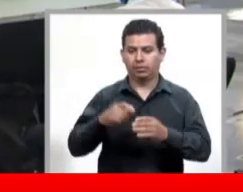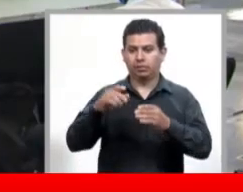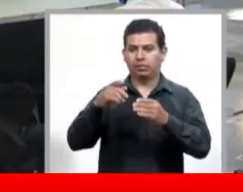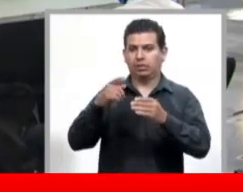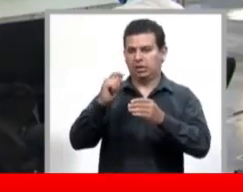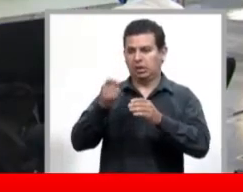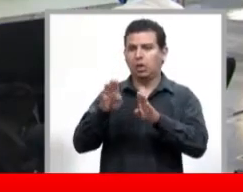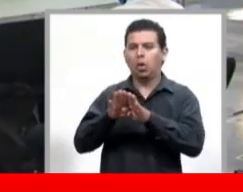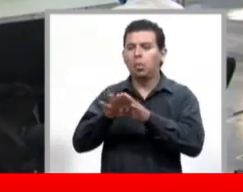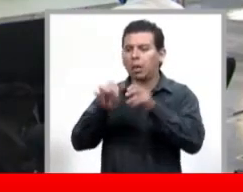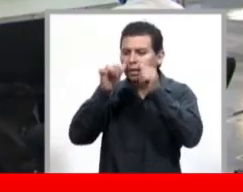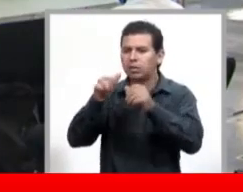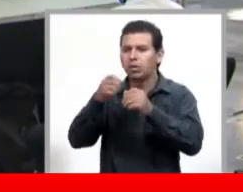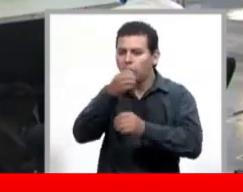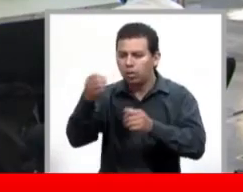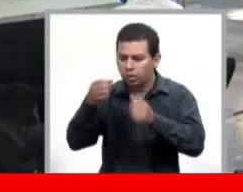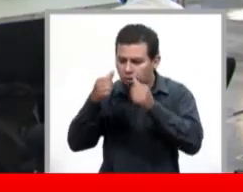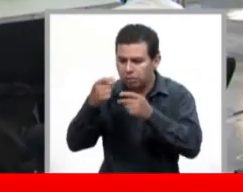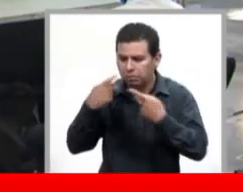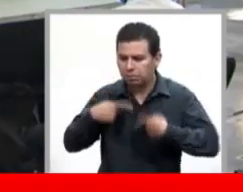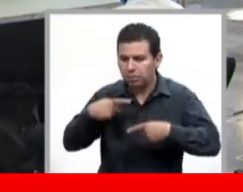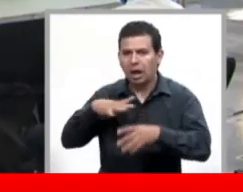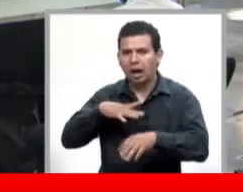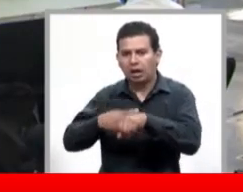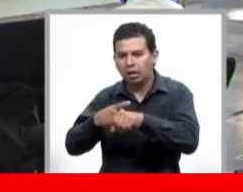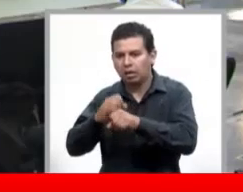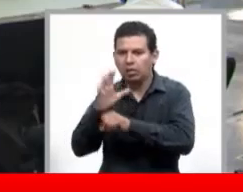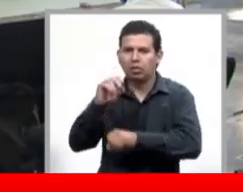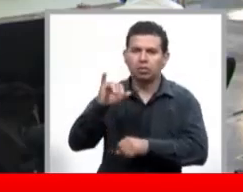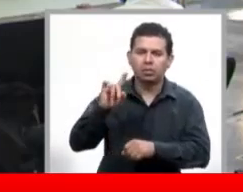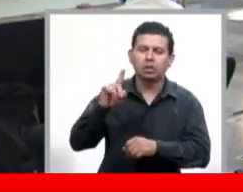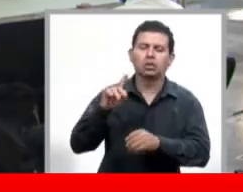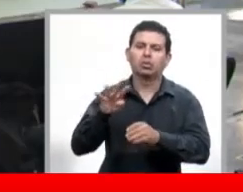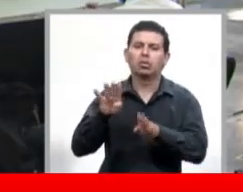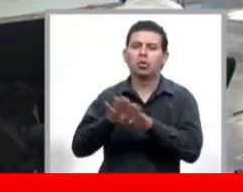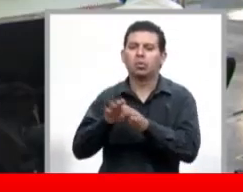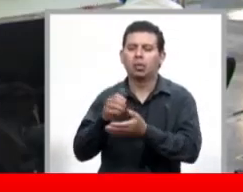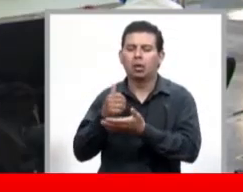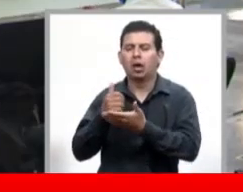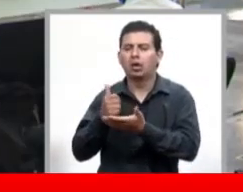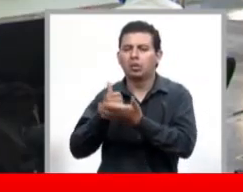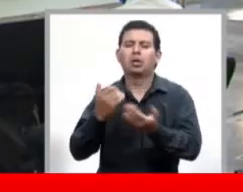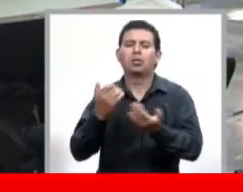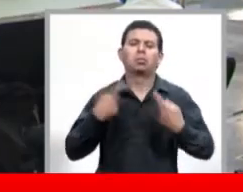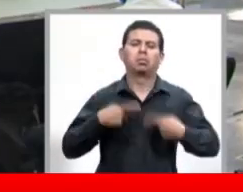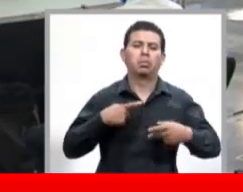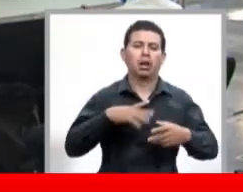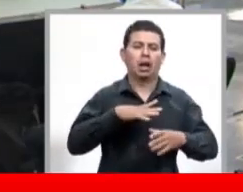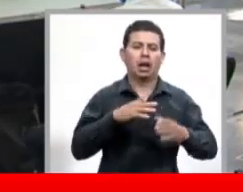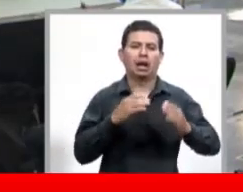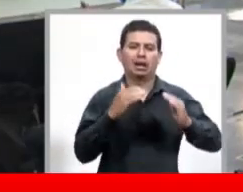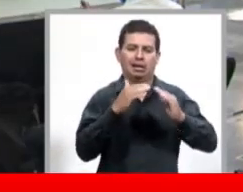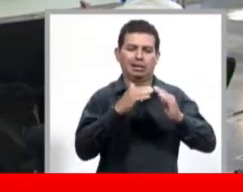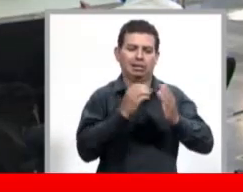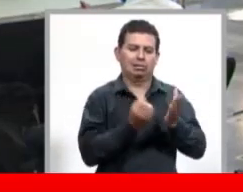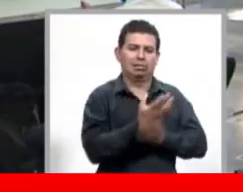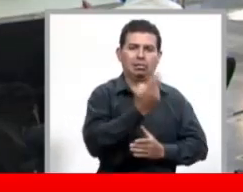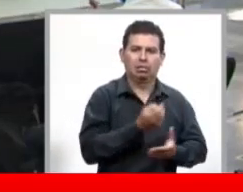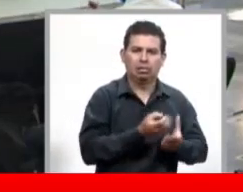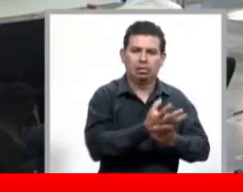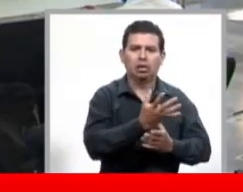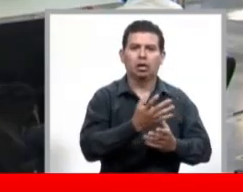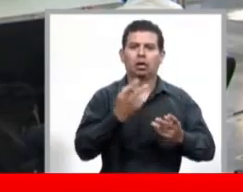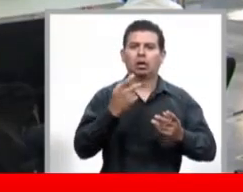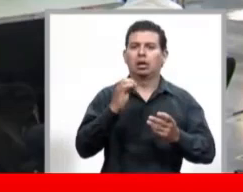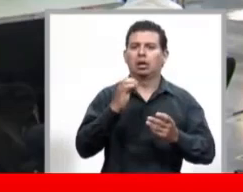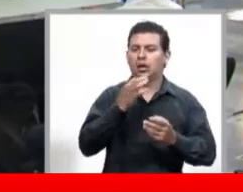Otra cosa, si las personas insisten en salir de casa y también autoridades que no estén